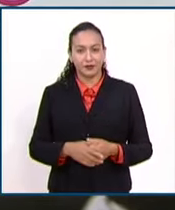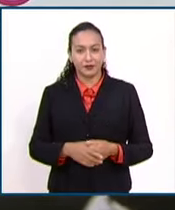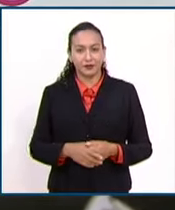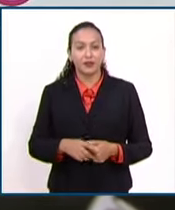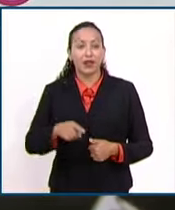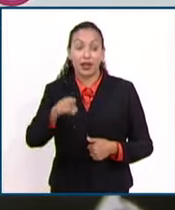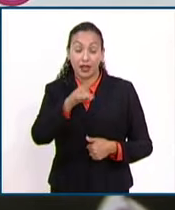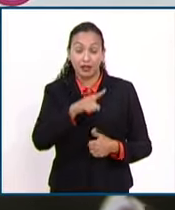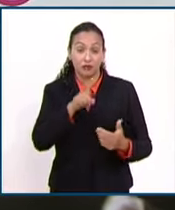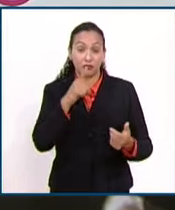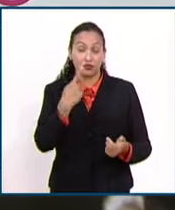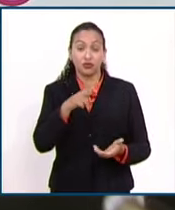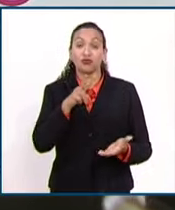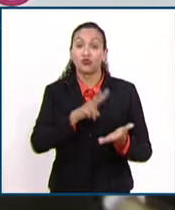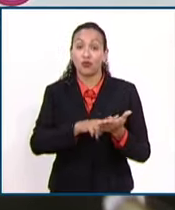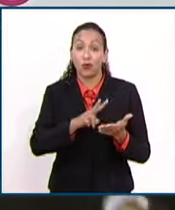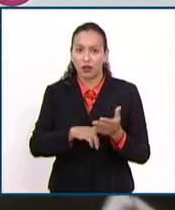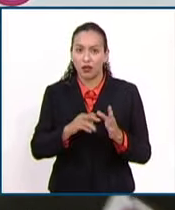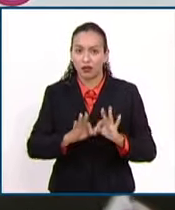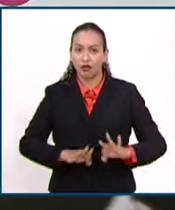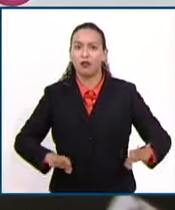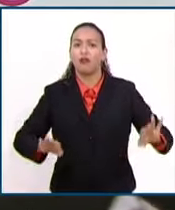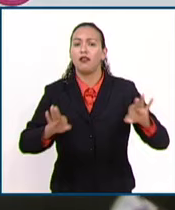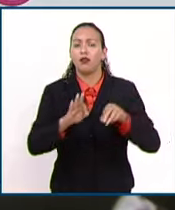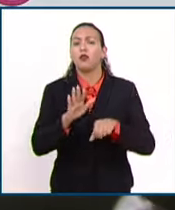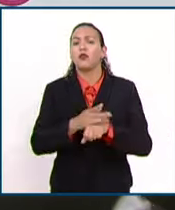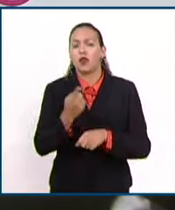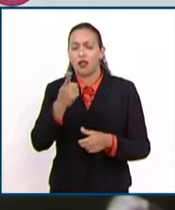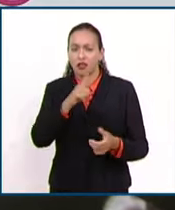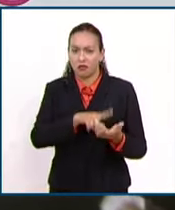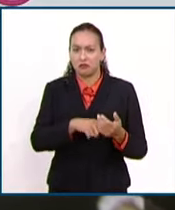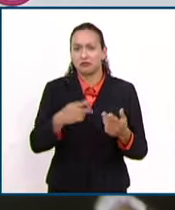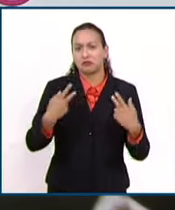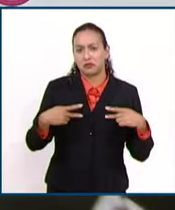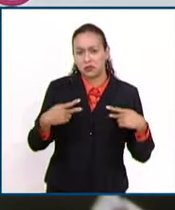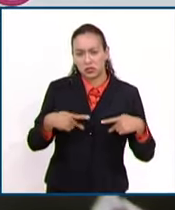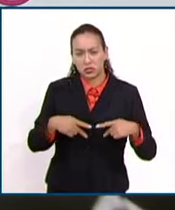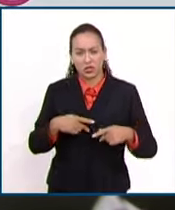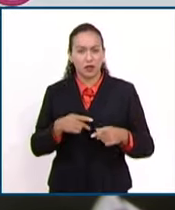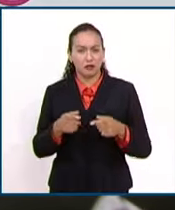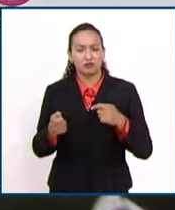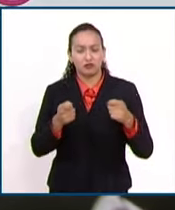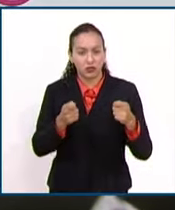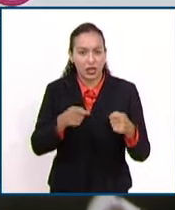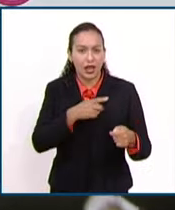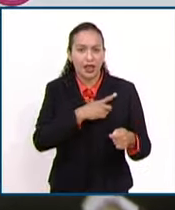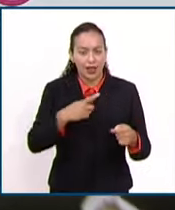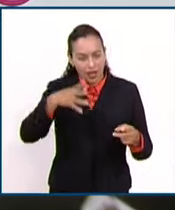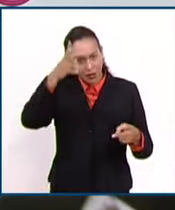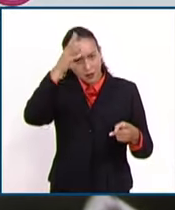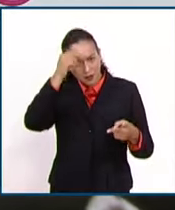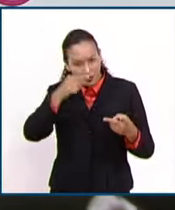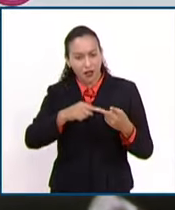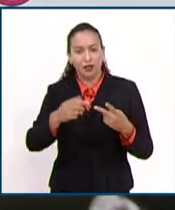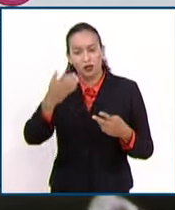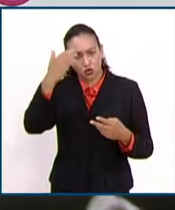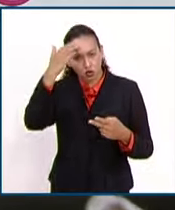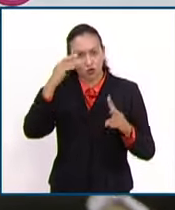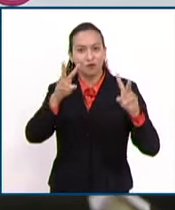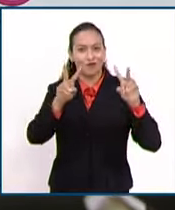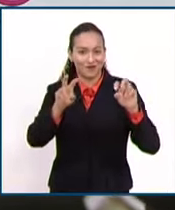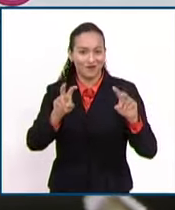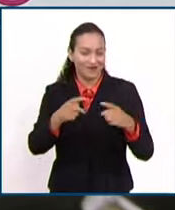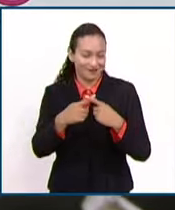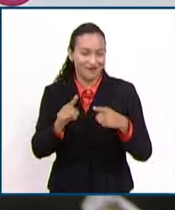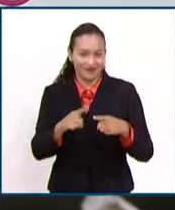los elementos policiales y deben de capacitarse, sensibilizarse con los temas